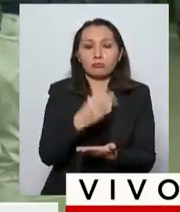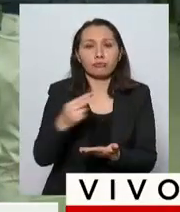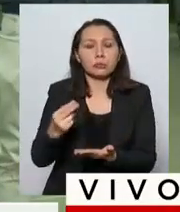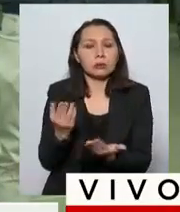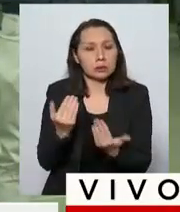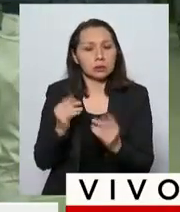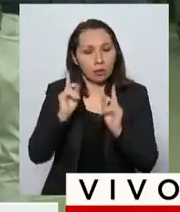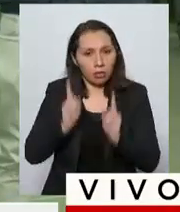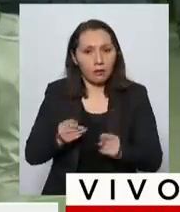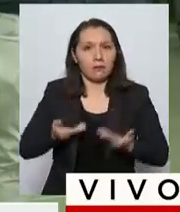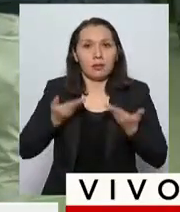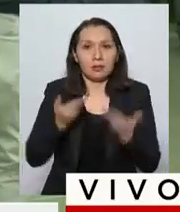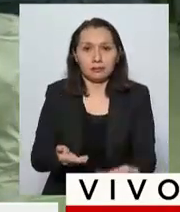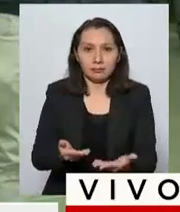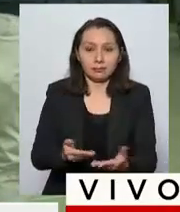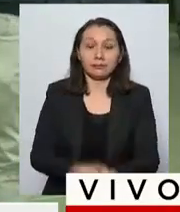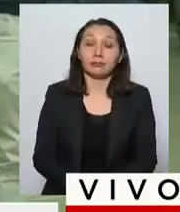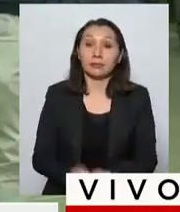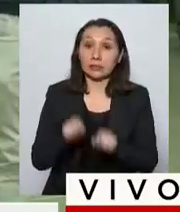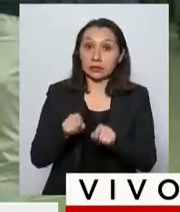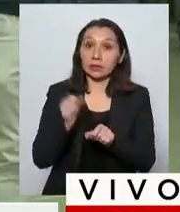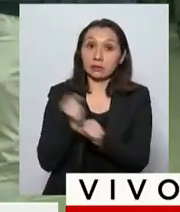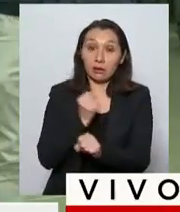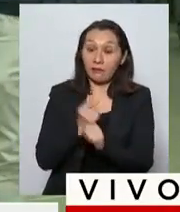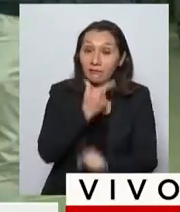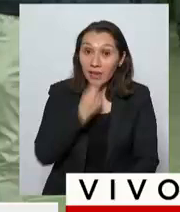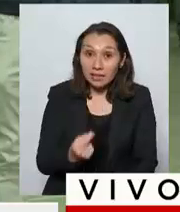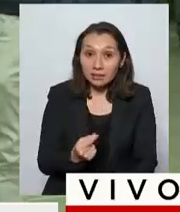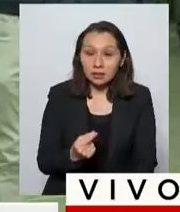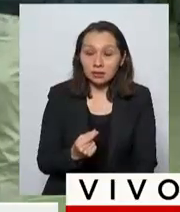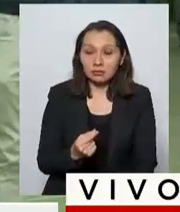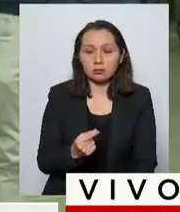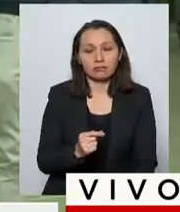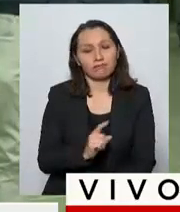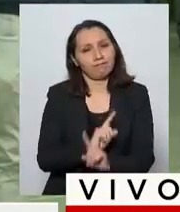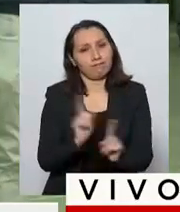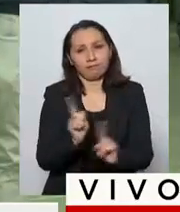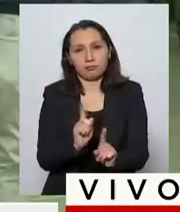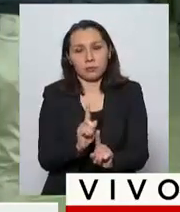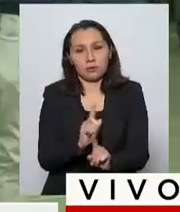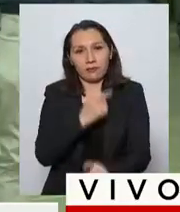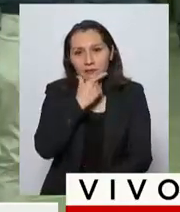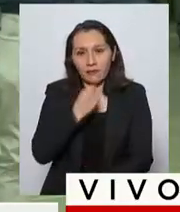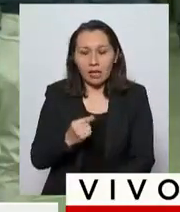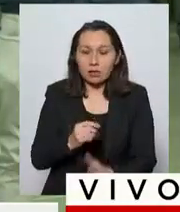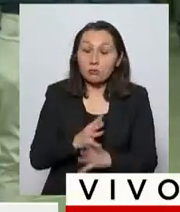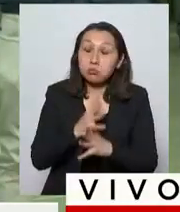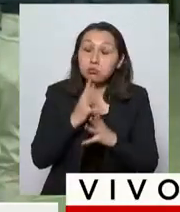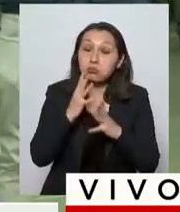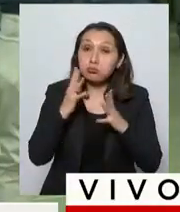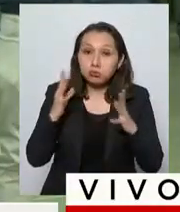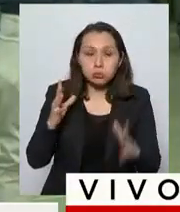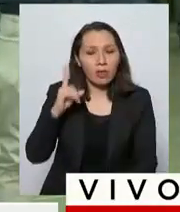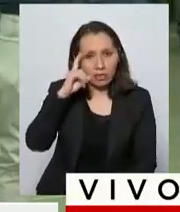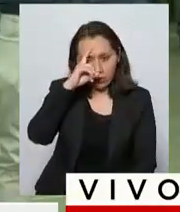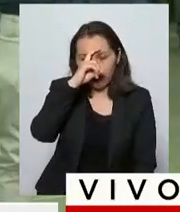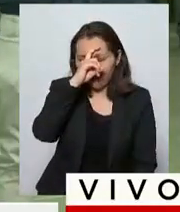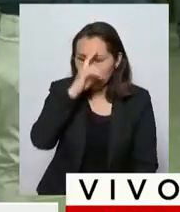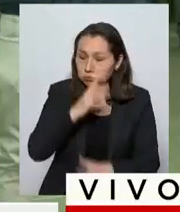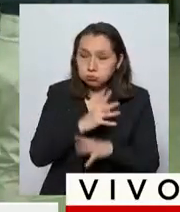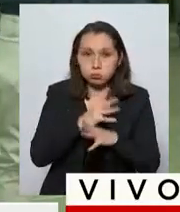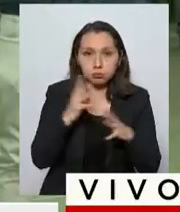y merecen. ¿Es esta una tarea fácil? Por supuesto que no. Es extraordinariamente